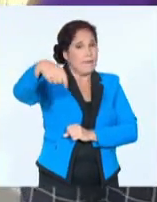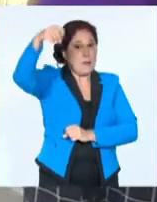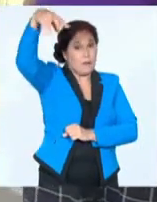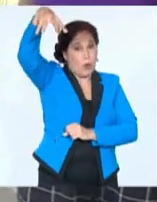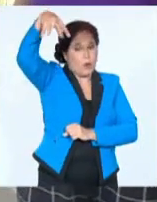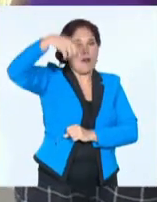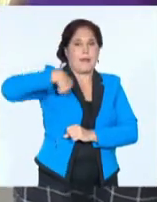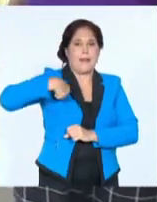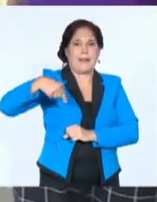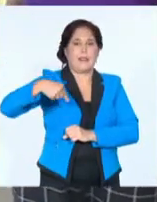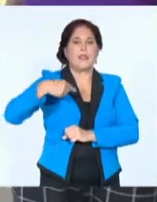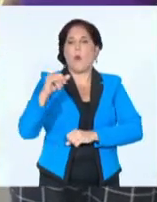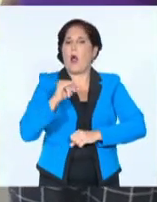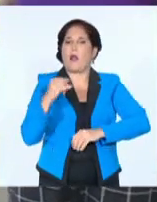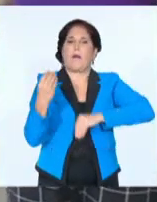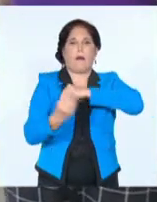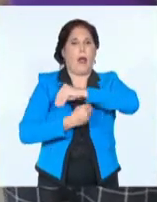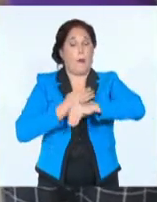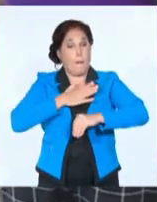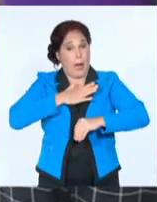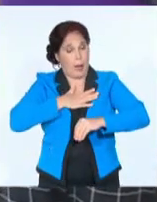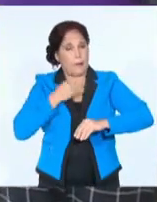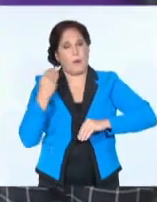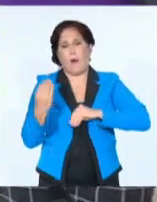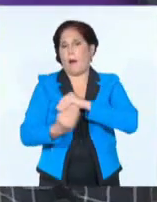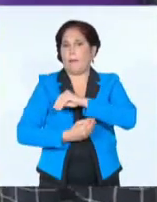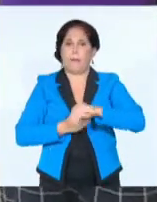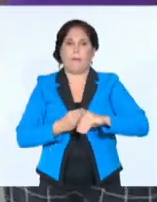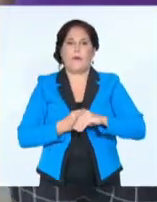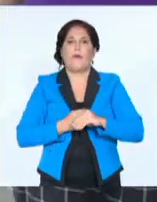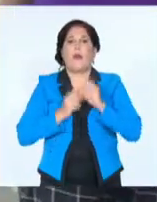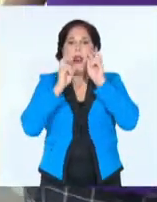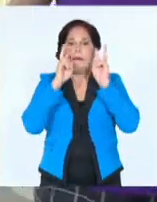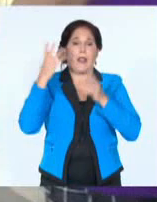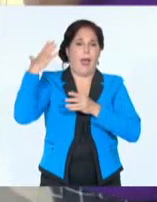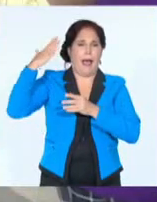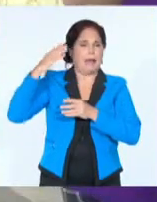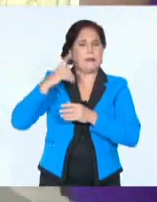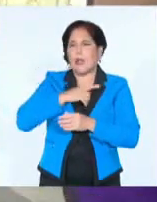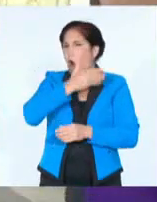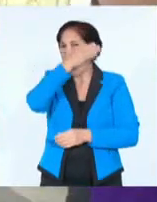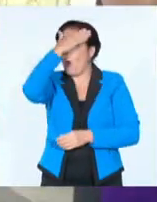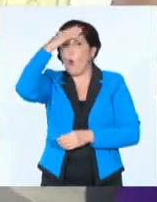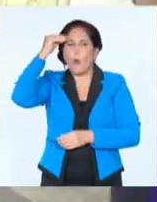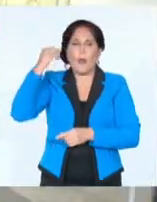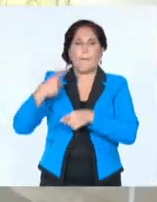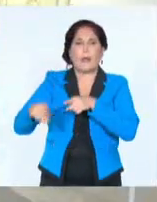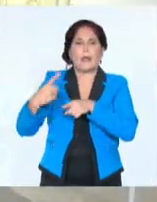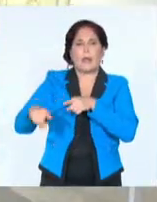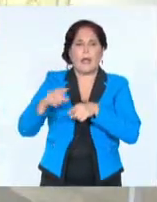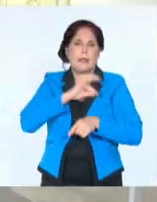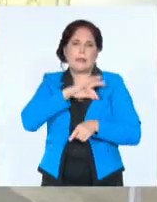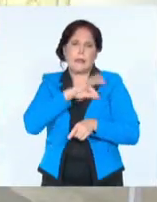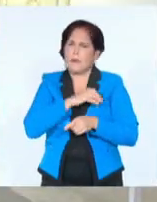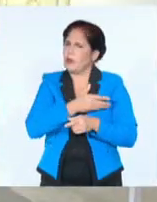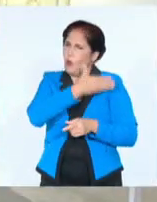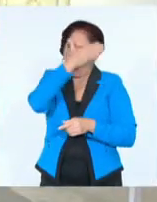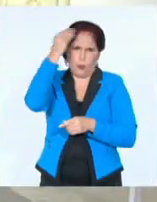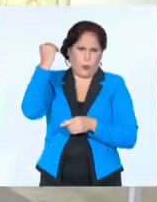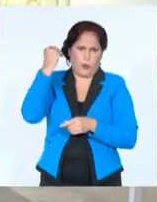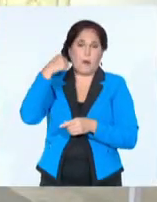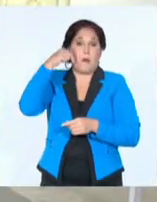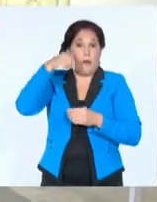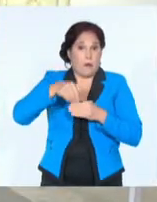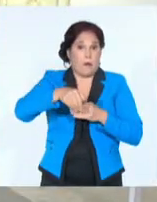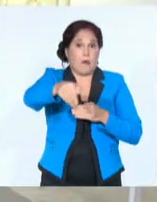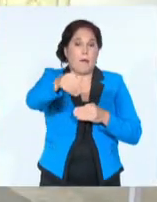vida. Entonces es despegarte de toda la vida que tú tienes, todas las cosas materiales y sentimentales que tienes, ya sean